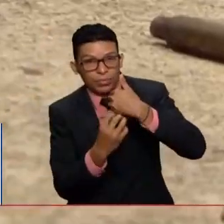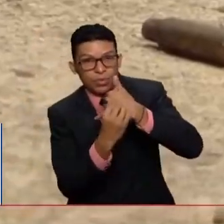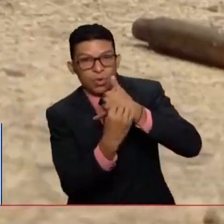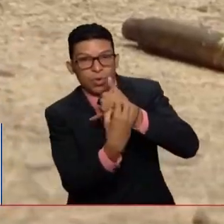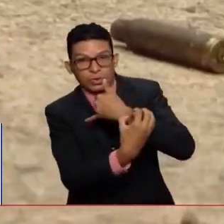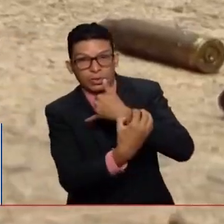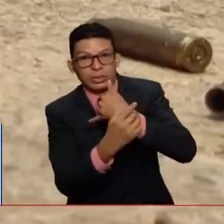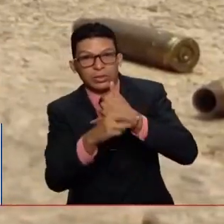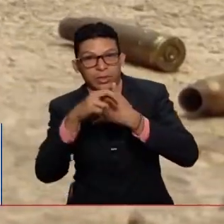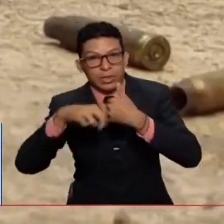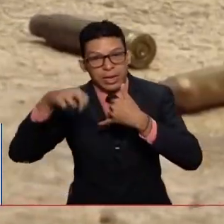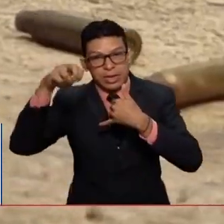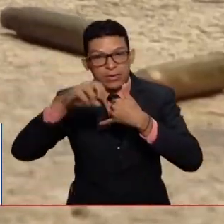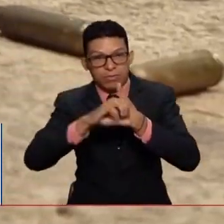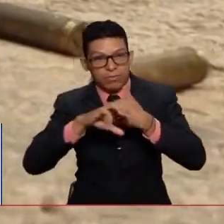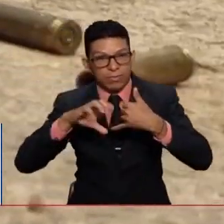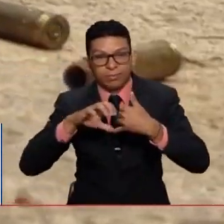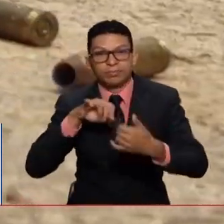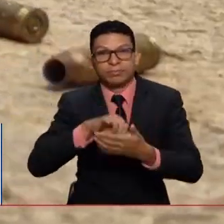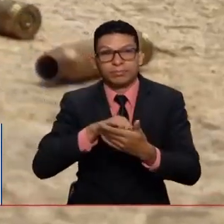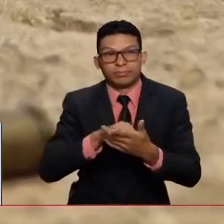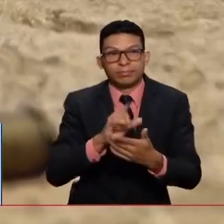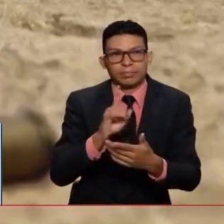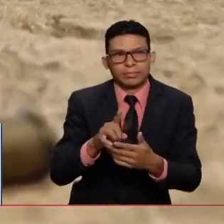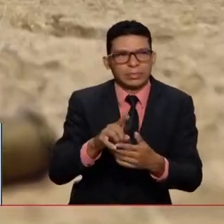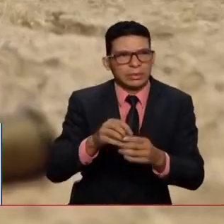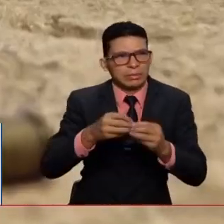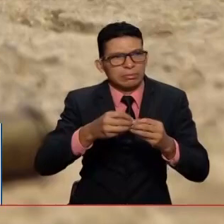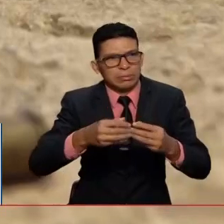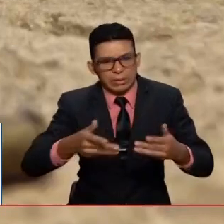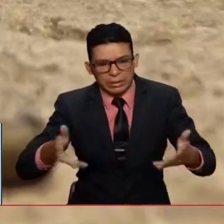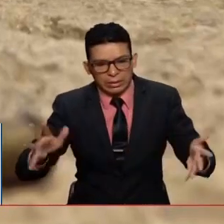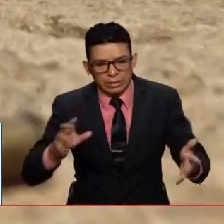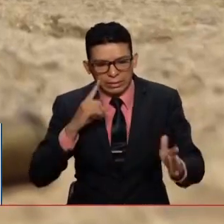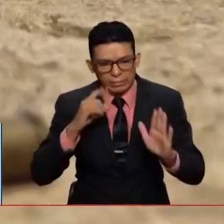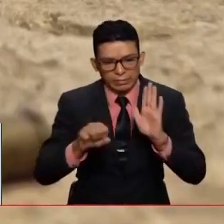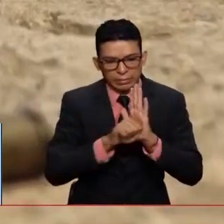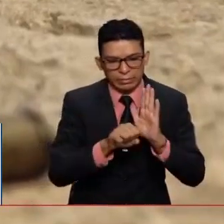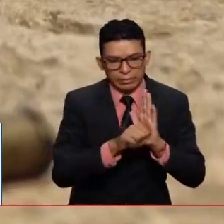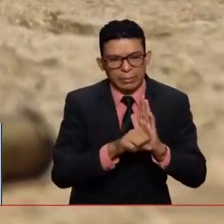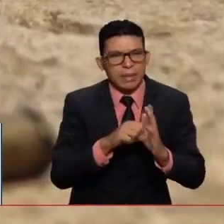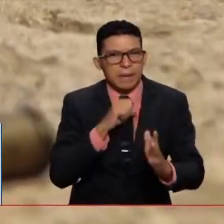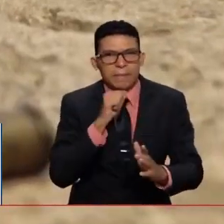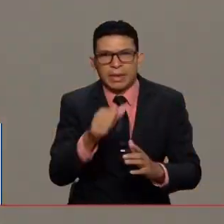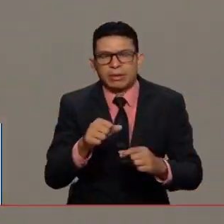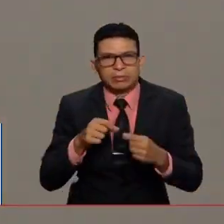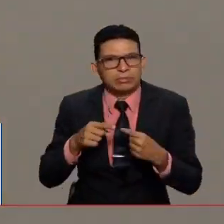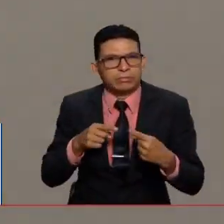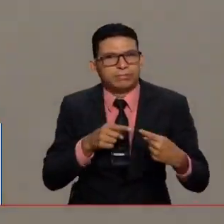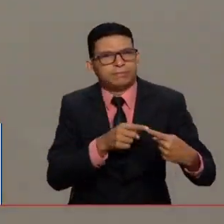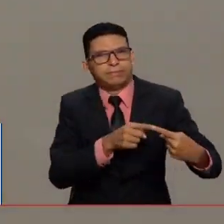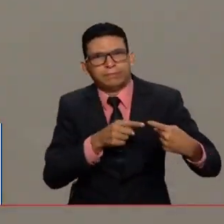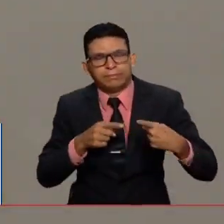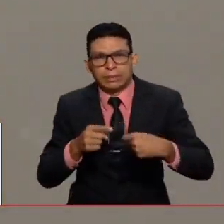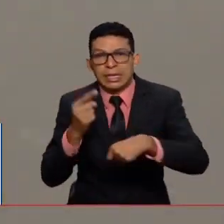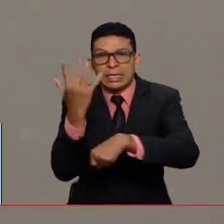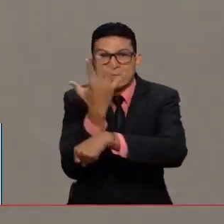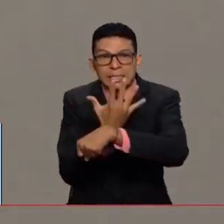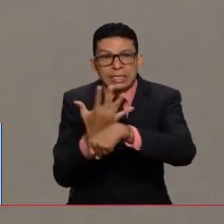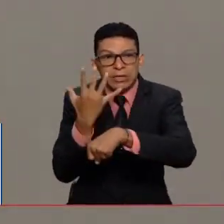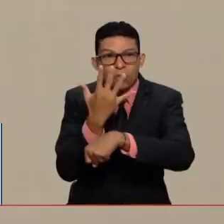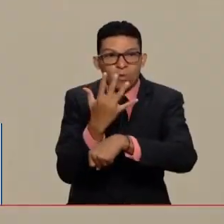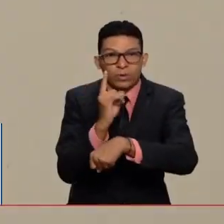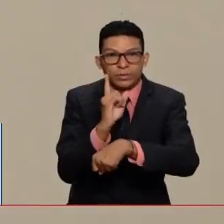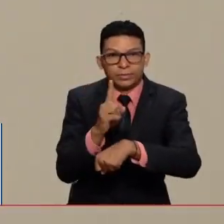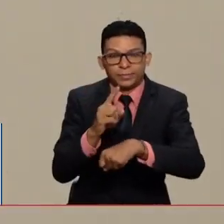Nariño, quedó llena de vainillas de los tiros de fusil como símbolo del peor combate que tuvieron que soportar por más de 5 horas en la